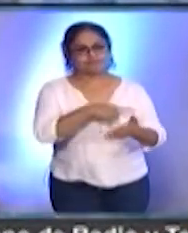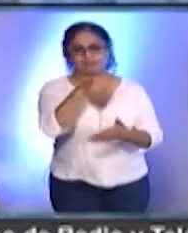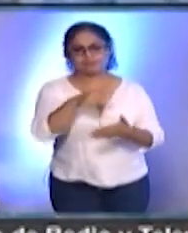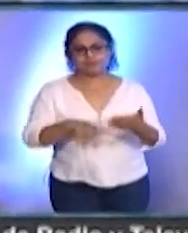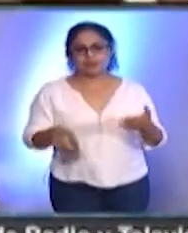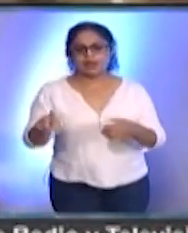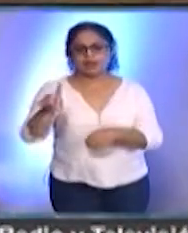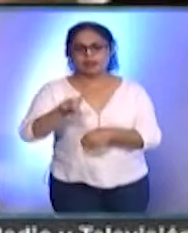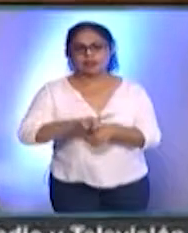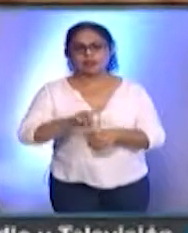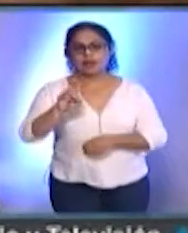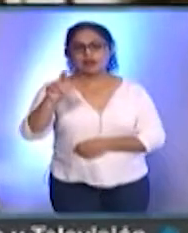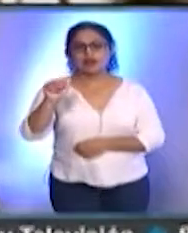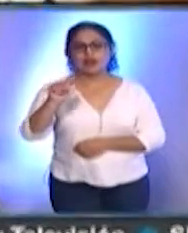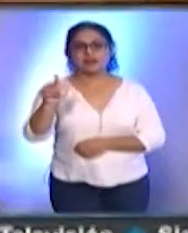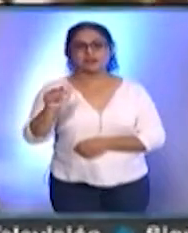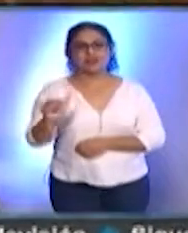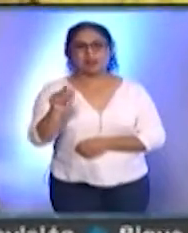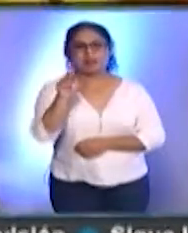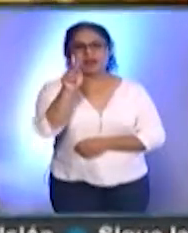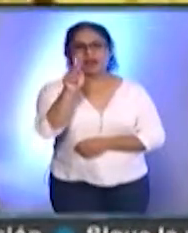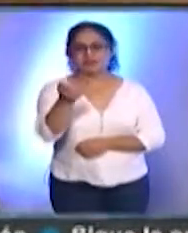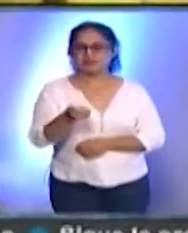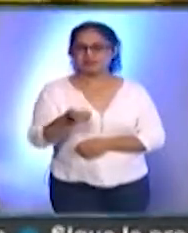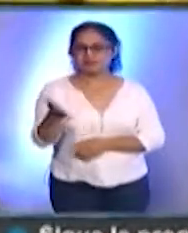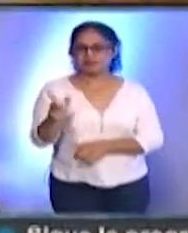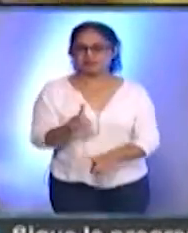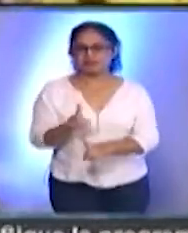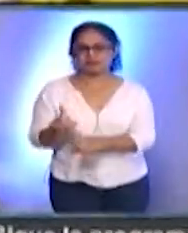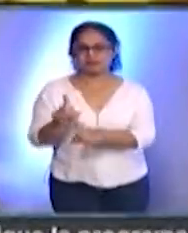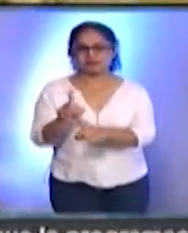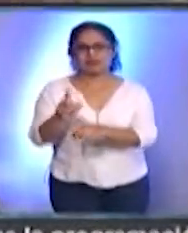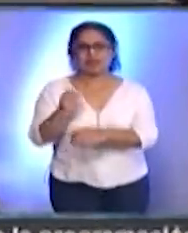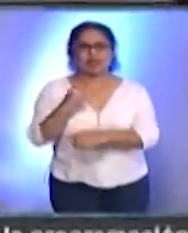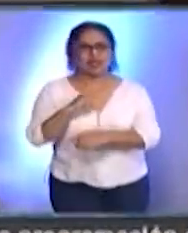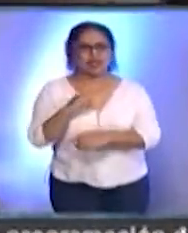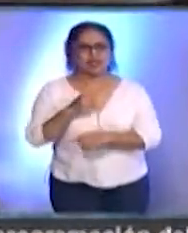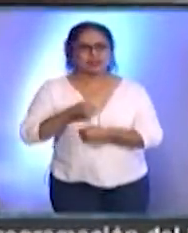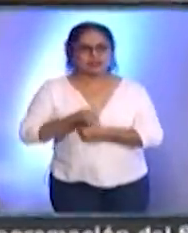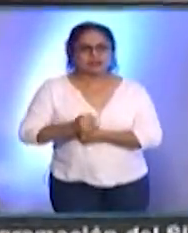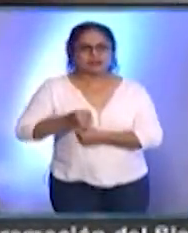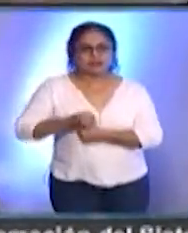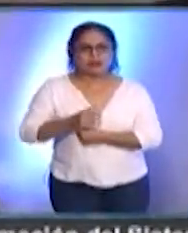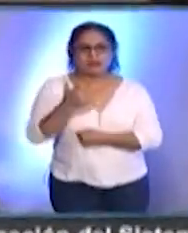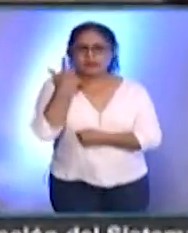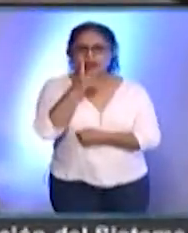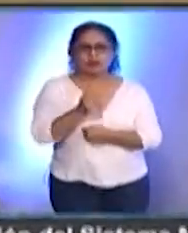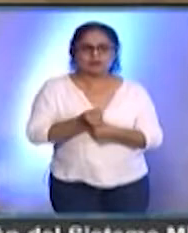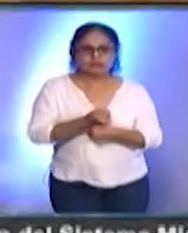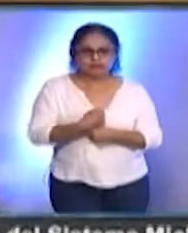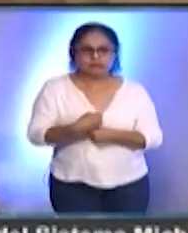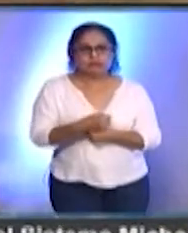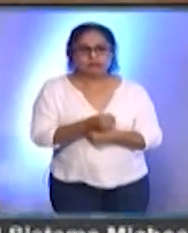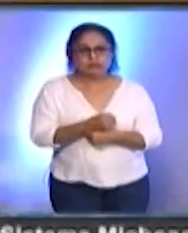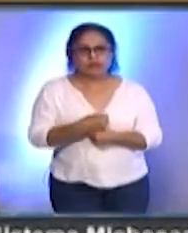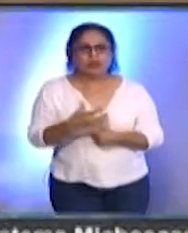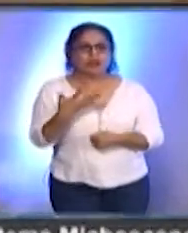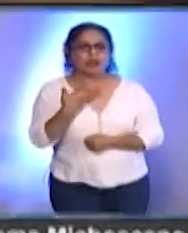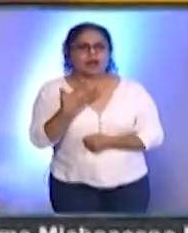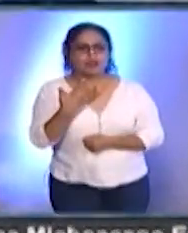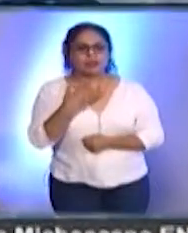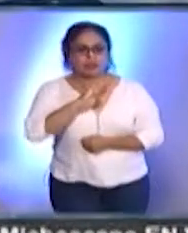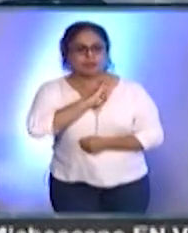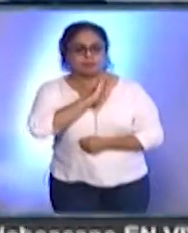por ser esta la etiqueta de la persecución y la esclavitud a manos de los españoles hacia quienes habitaron antes de la conquista de nuestras